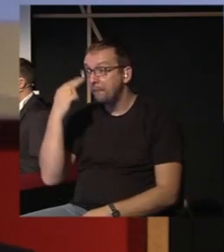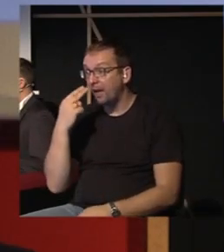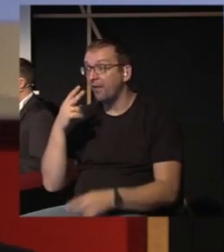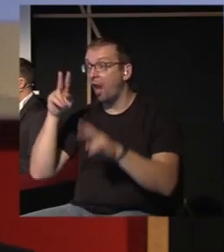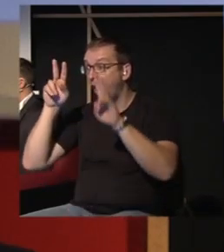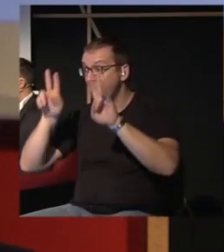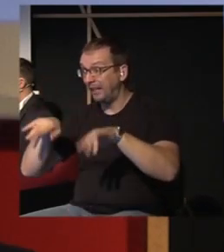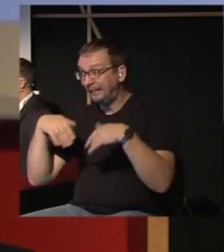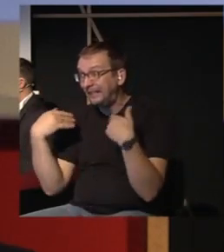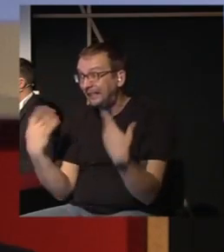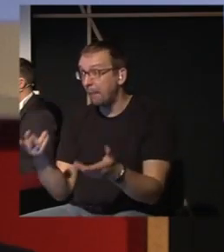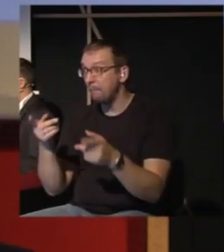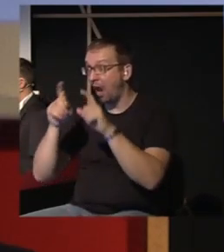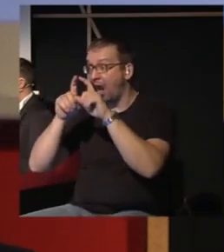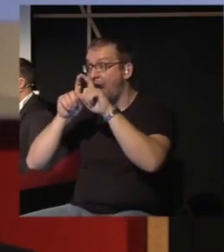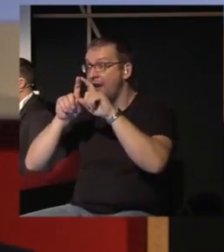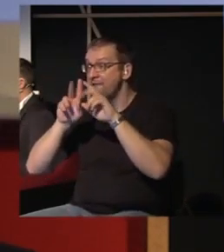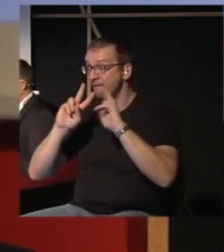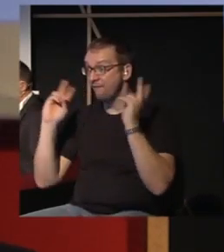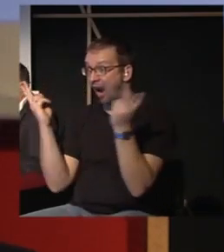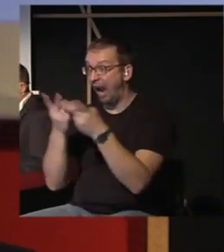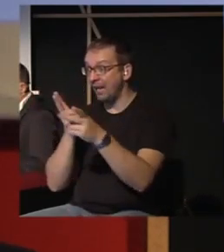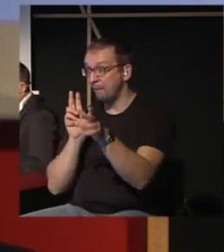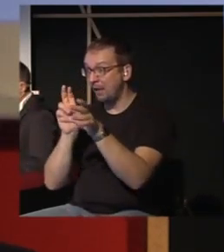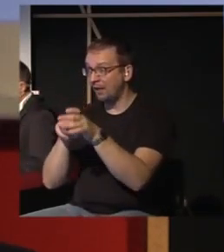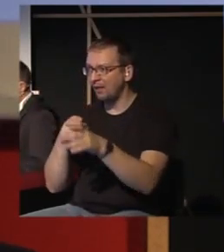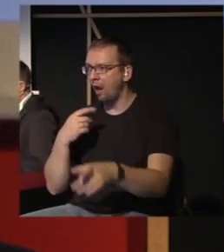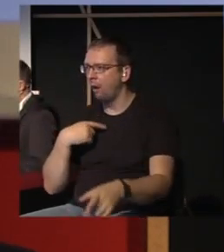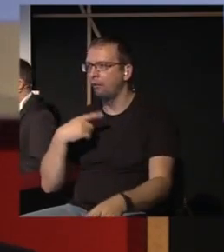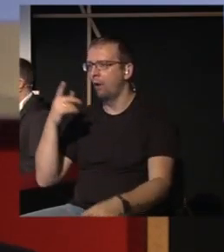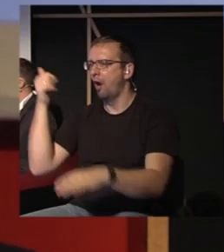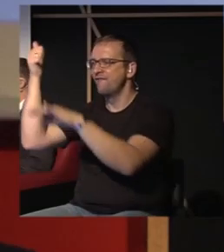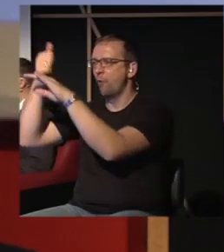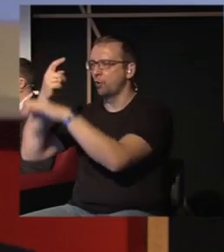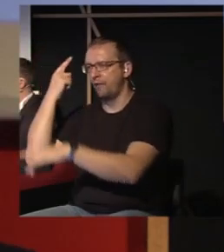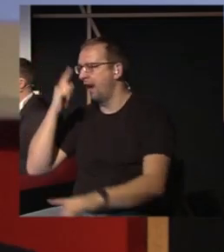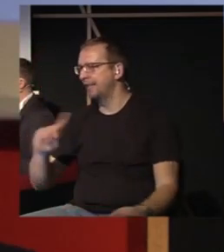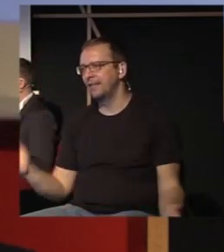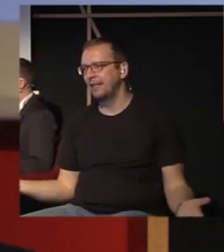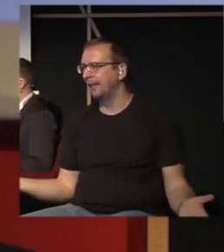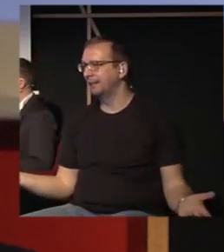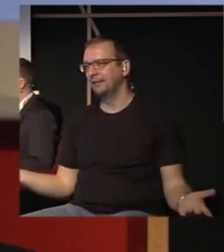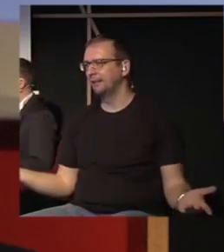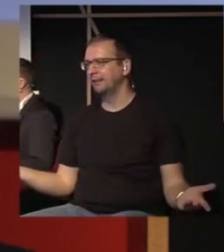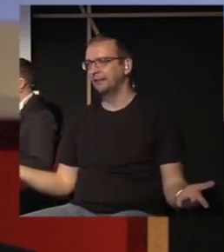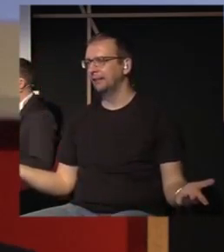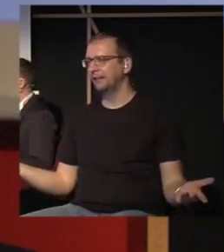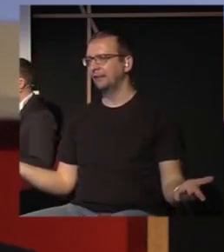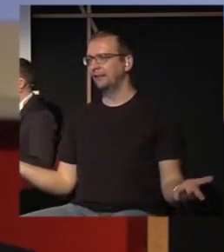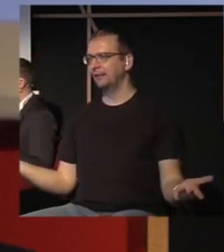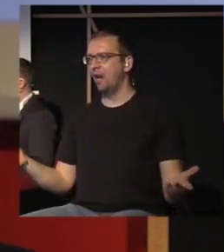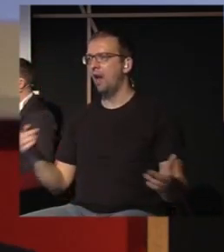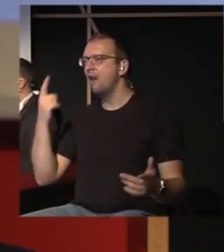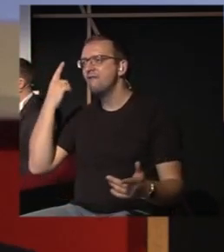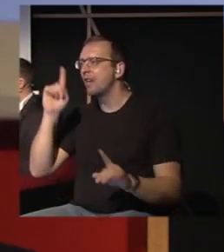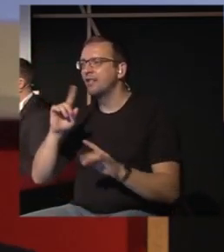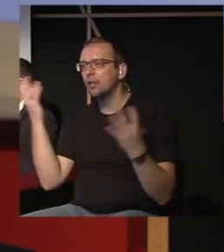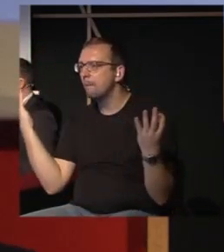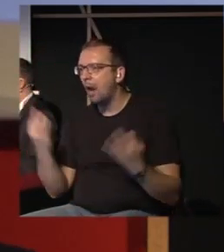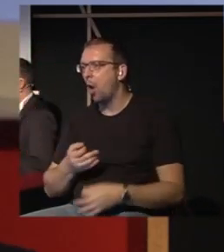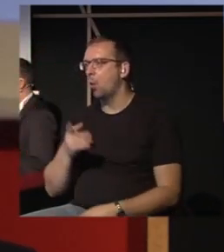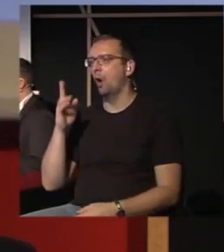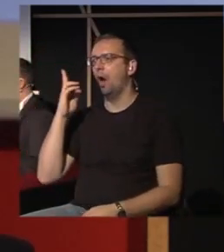estas cosas en estos dos años y además ellos nos animan a que sigamos luchando y mejorando